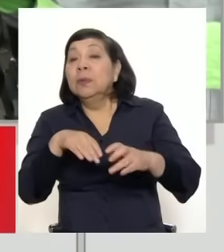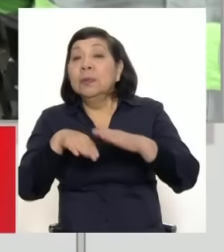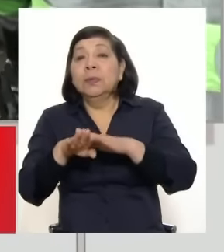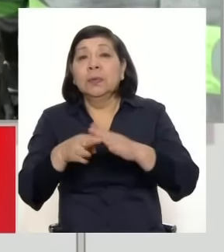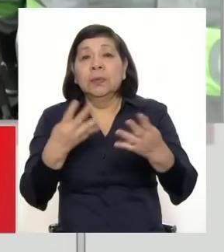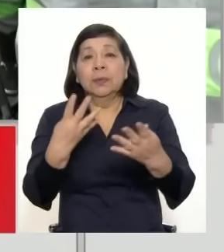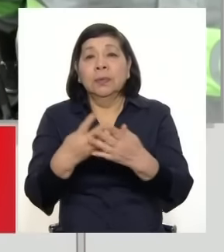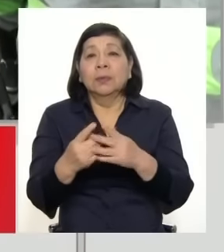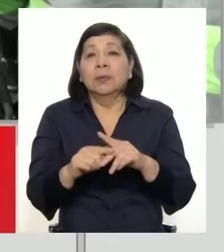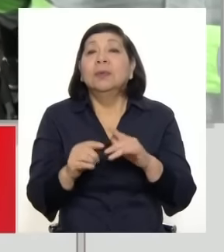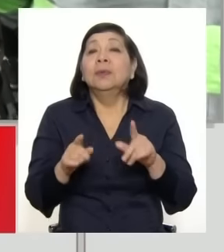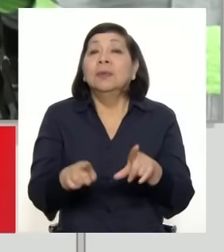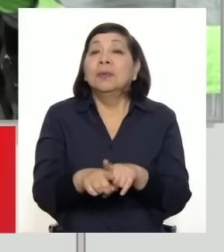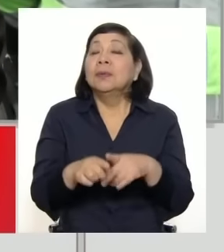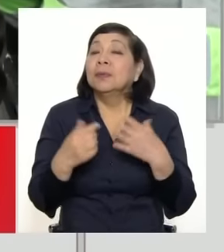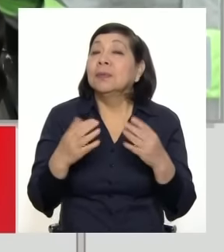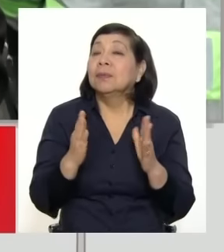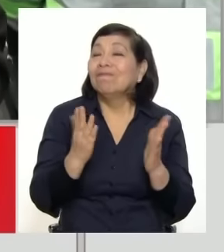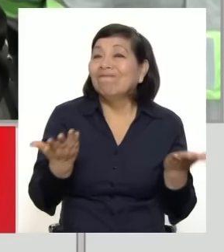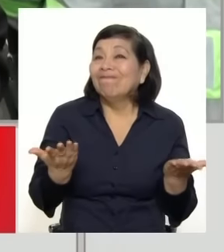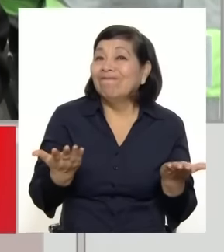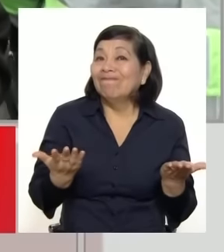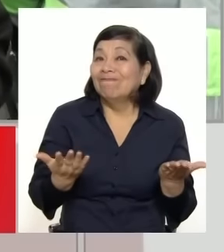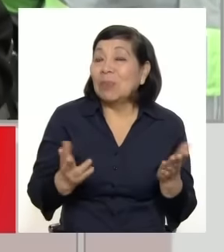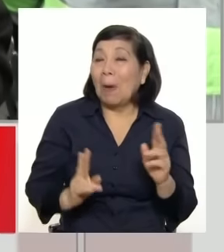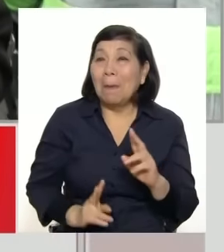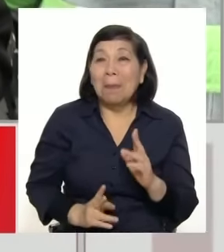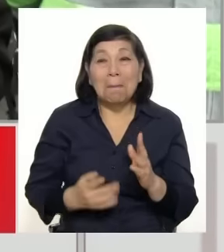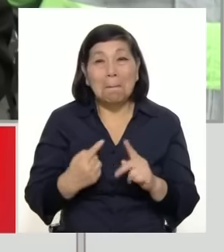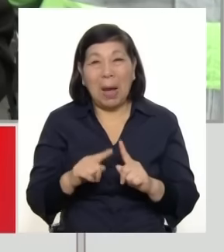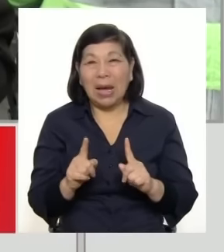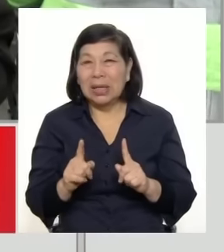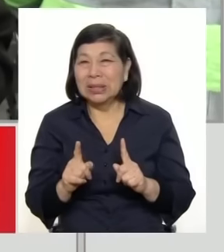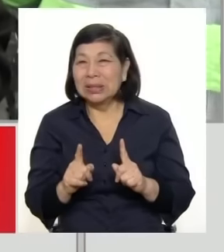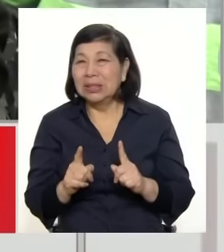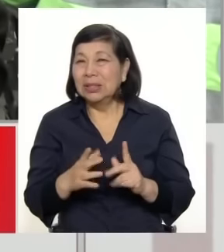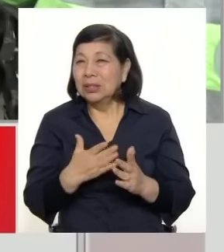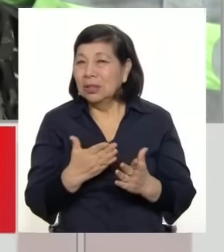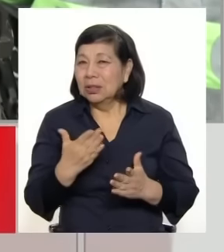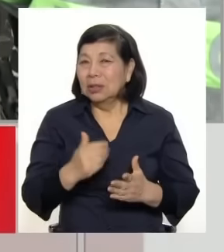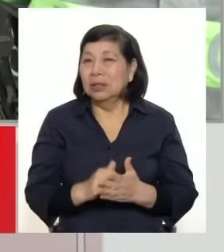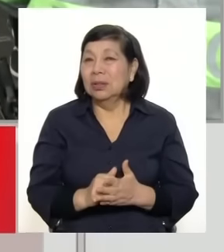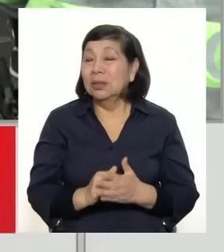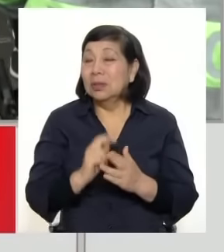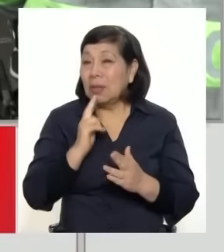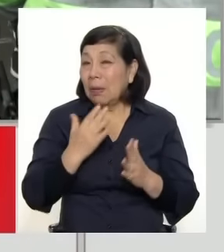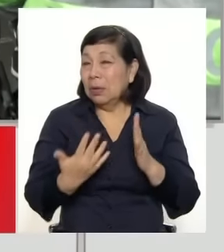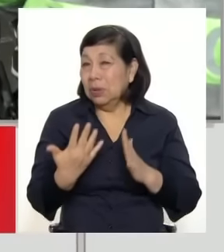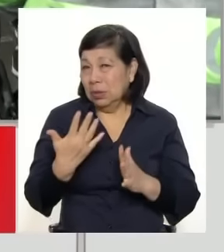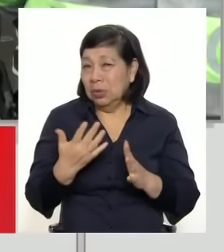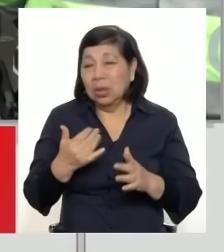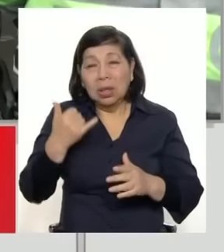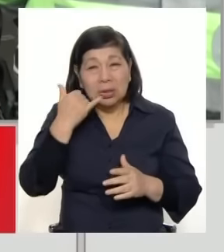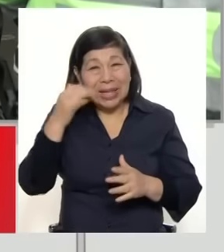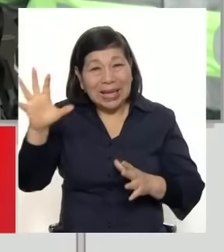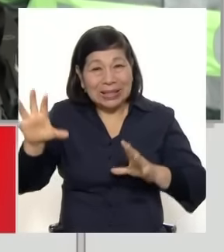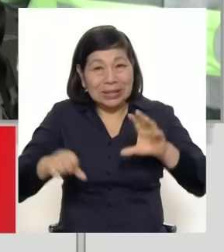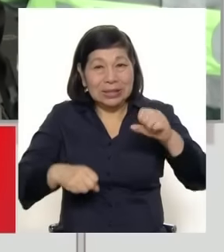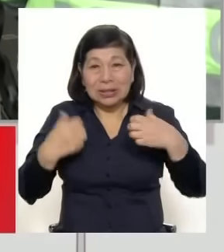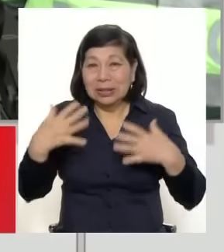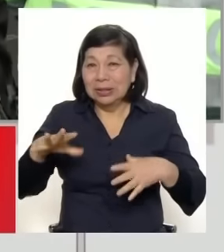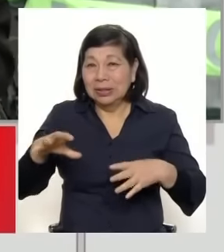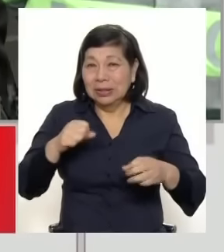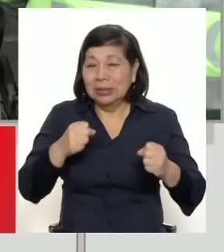de los penales. Entonces también ya le estamos cortando, y ha habido resultados, más, creo yo, del resultado, más de 15 celulares